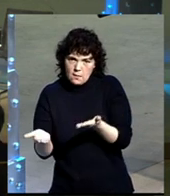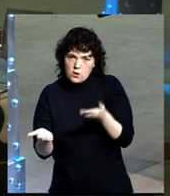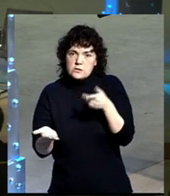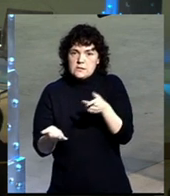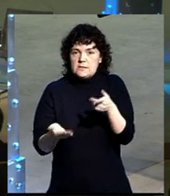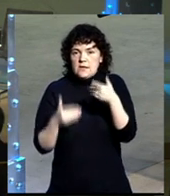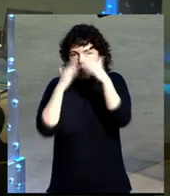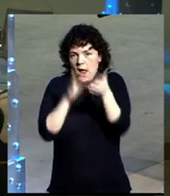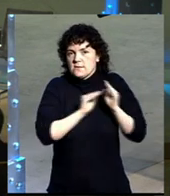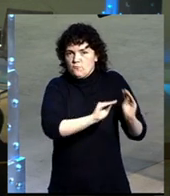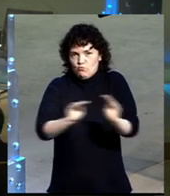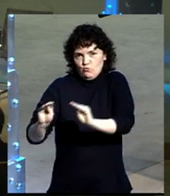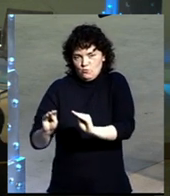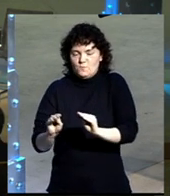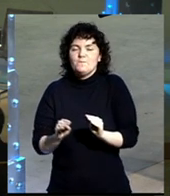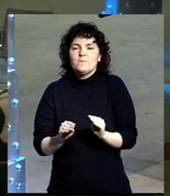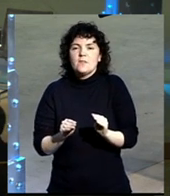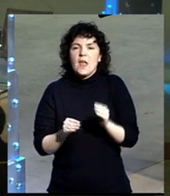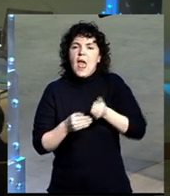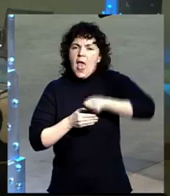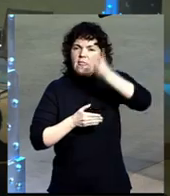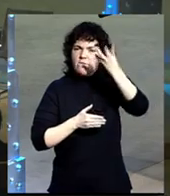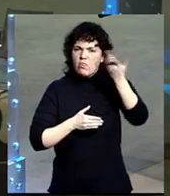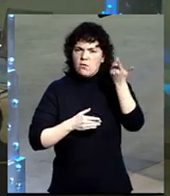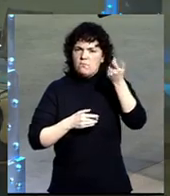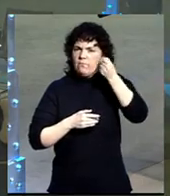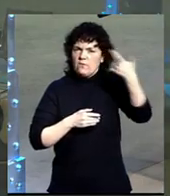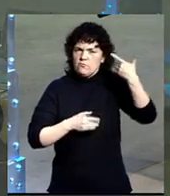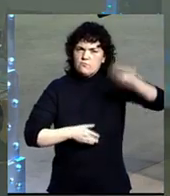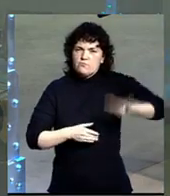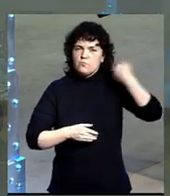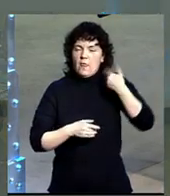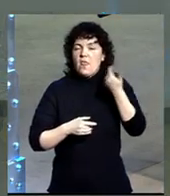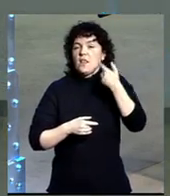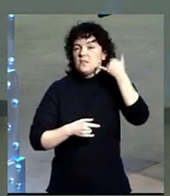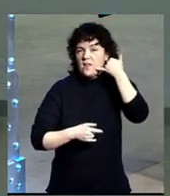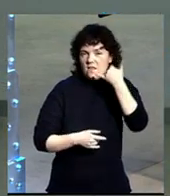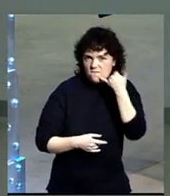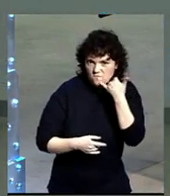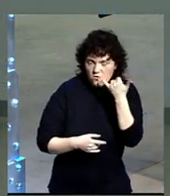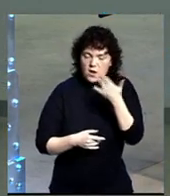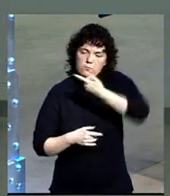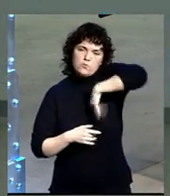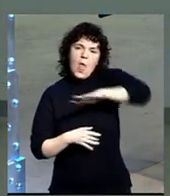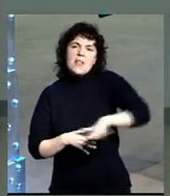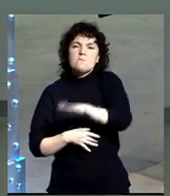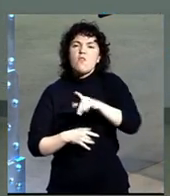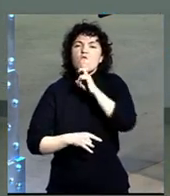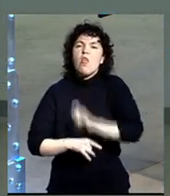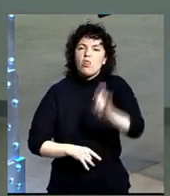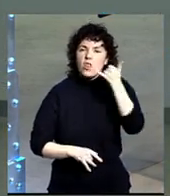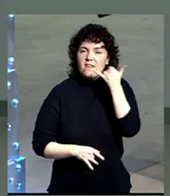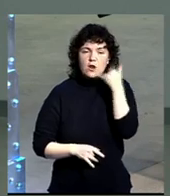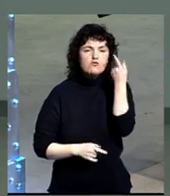esta su casa, ¿no? Al edificio emblemático de Gran Vía de Telefónica, a nuestro espacio Fundación Telefónica. No solo a los que estáis